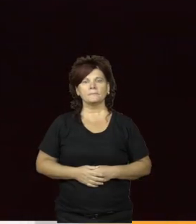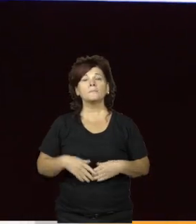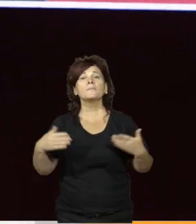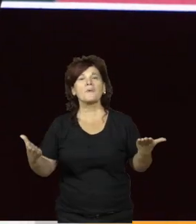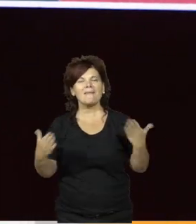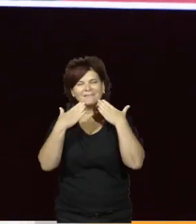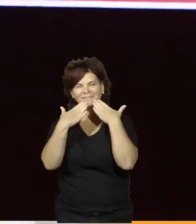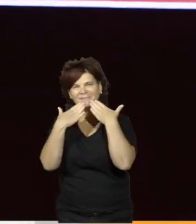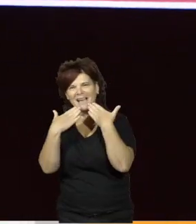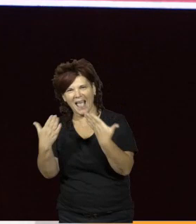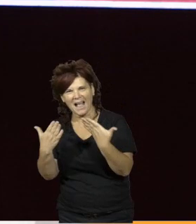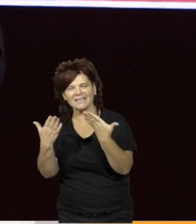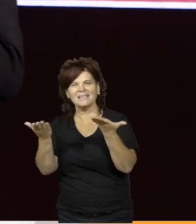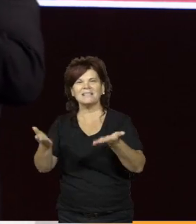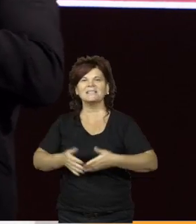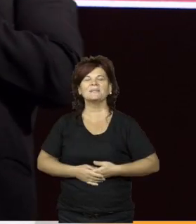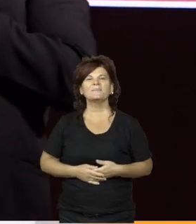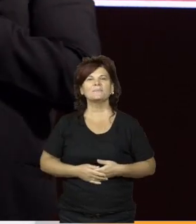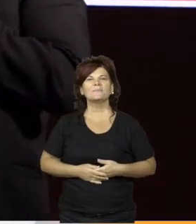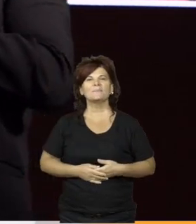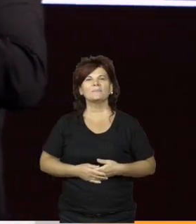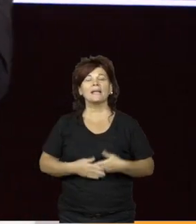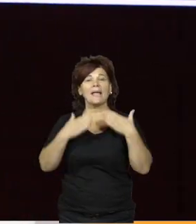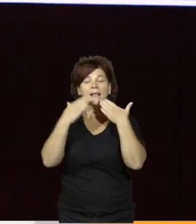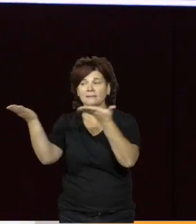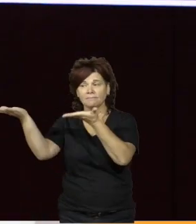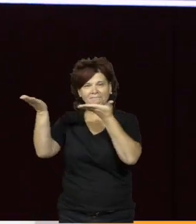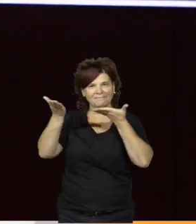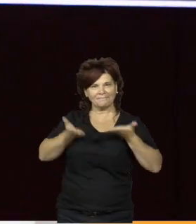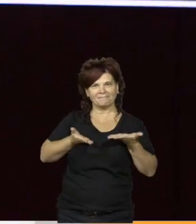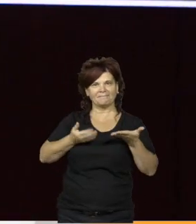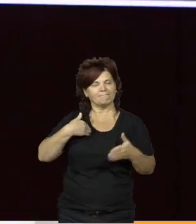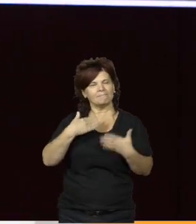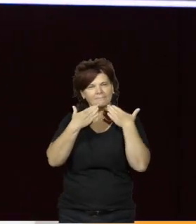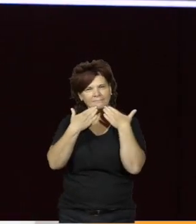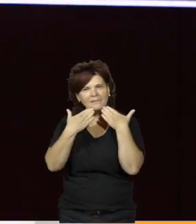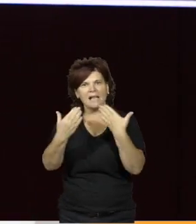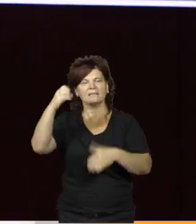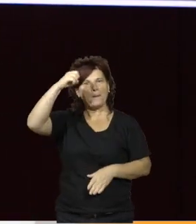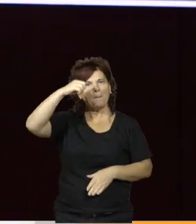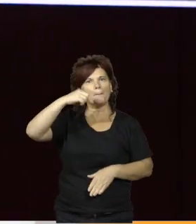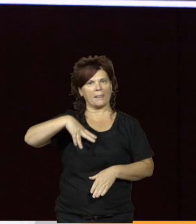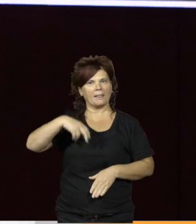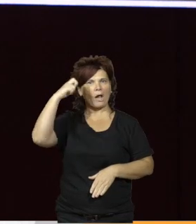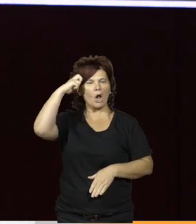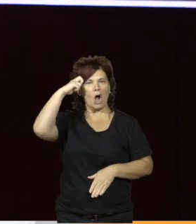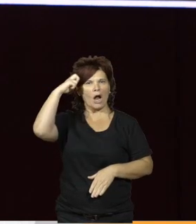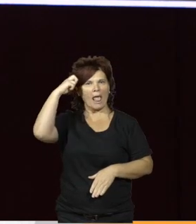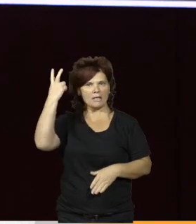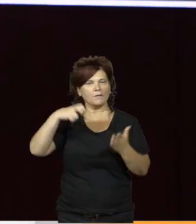Bueno, muchas gracias por la presentación y por la invitación. Agradecido de estar acá presente en el primer Congreso de Fiscalización